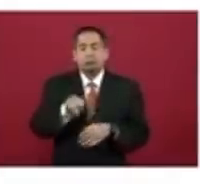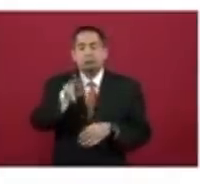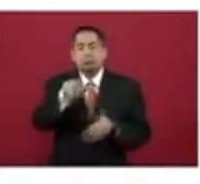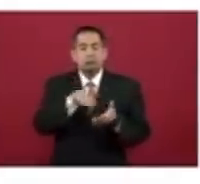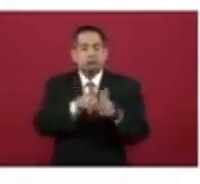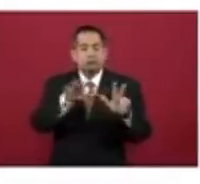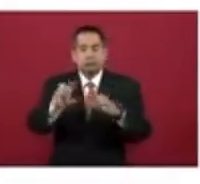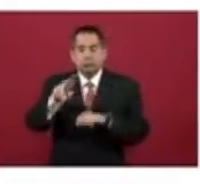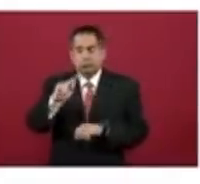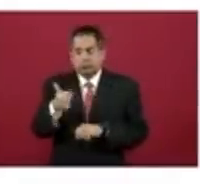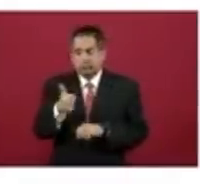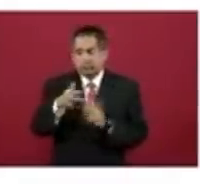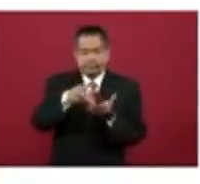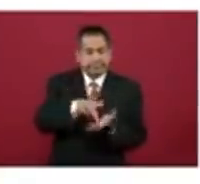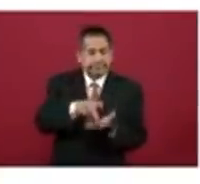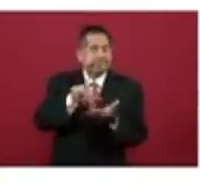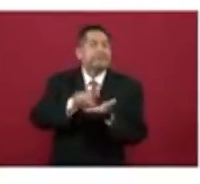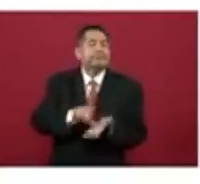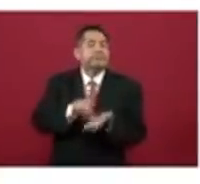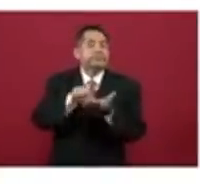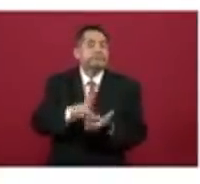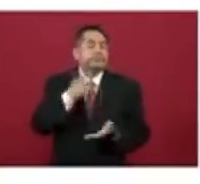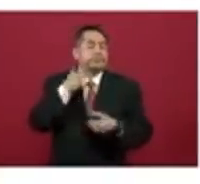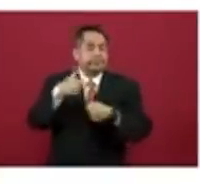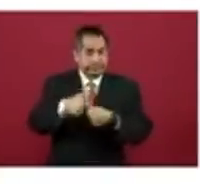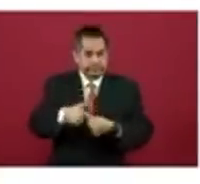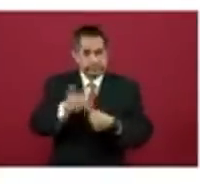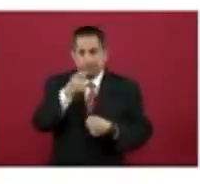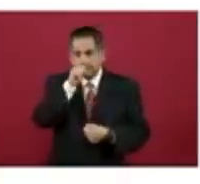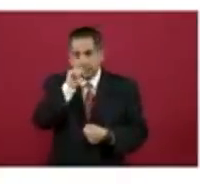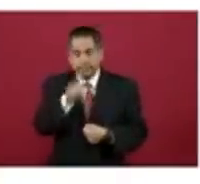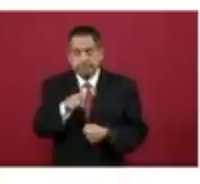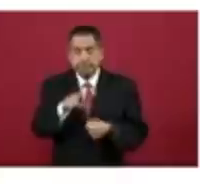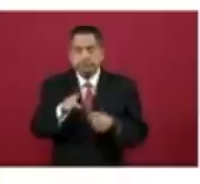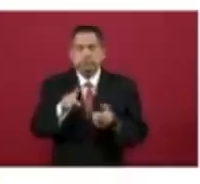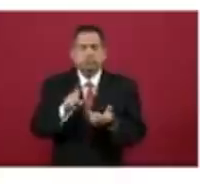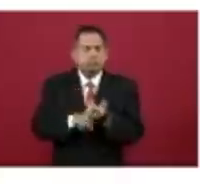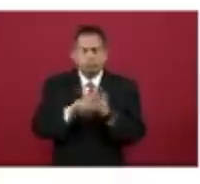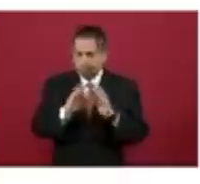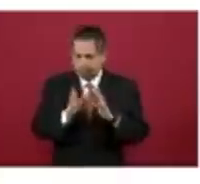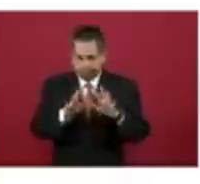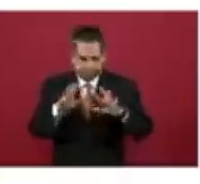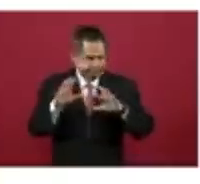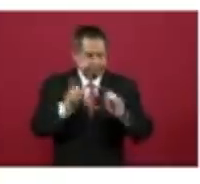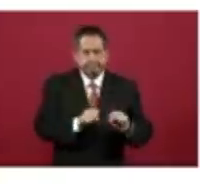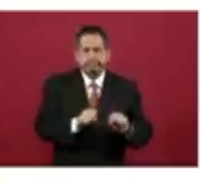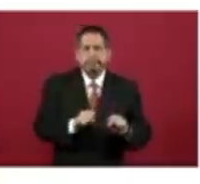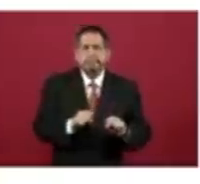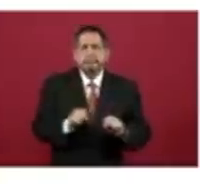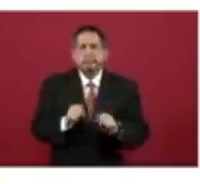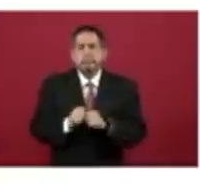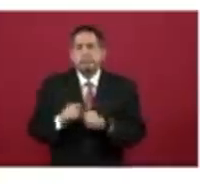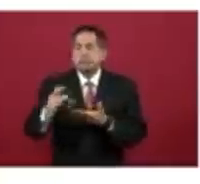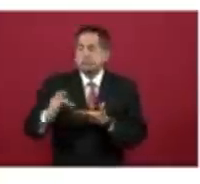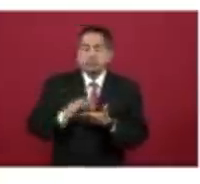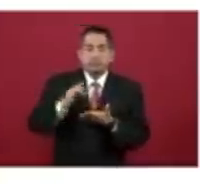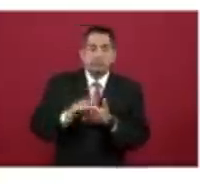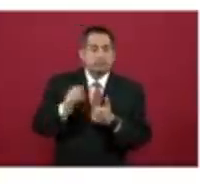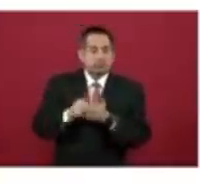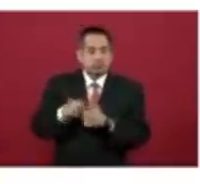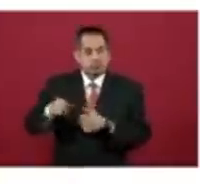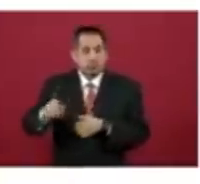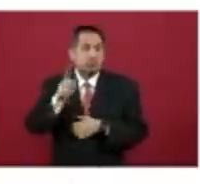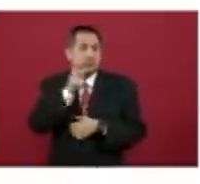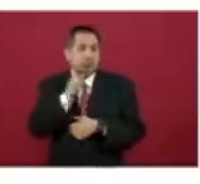98.586 litros de gasolina y se han asegurado y ya con apoyo del personal técnico